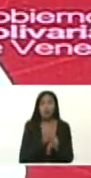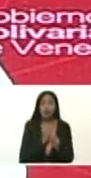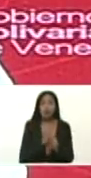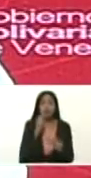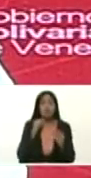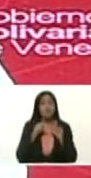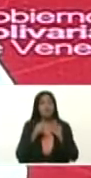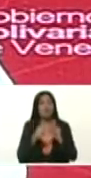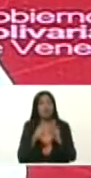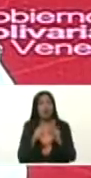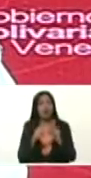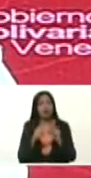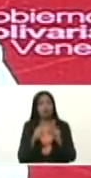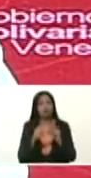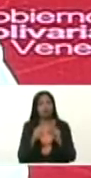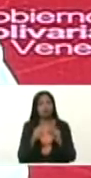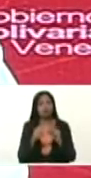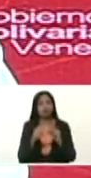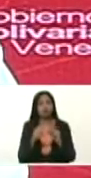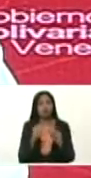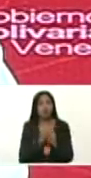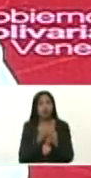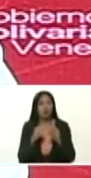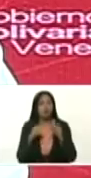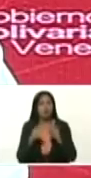fija, permanente.